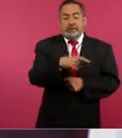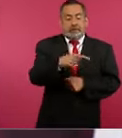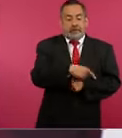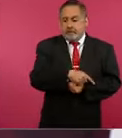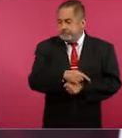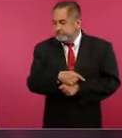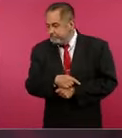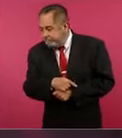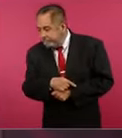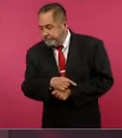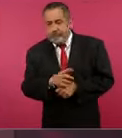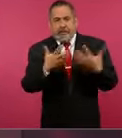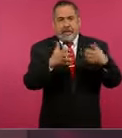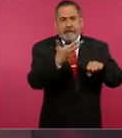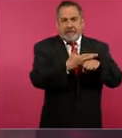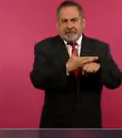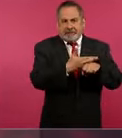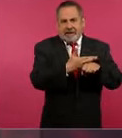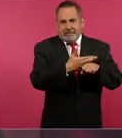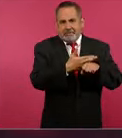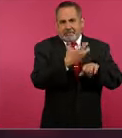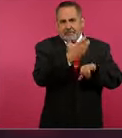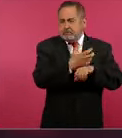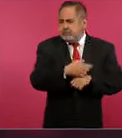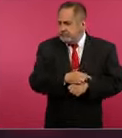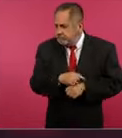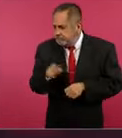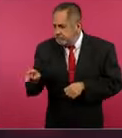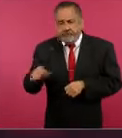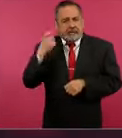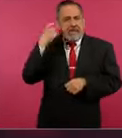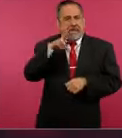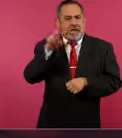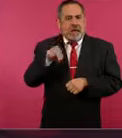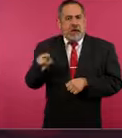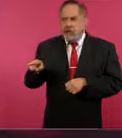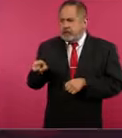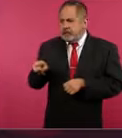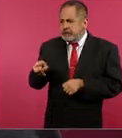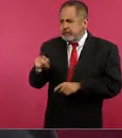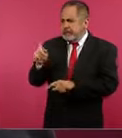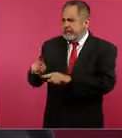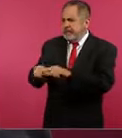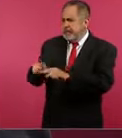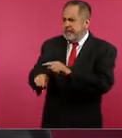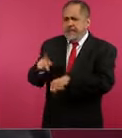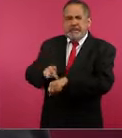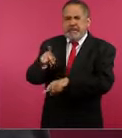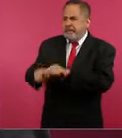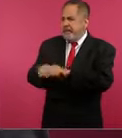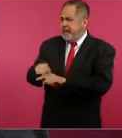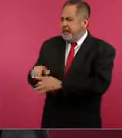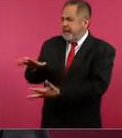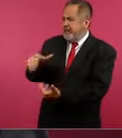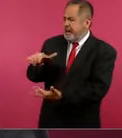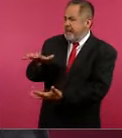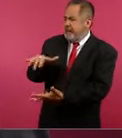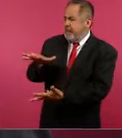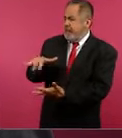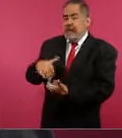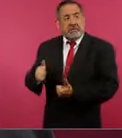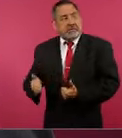Quintana Roo, Vulcan, del Paraíso, para componer las calles de las ciudades de